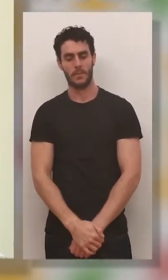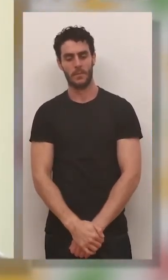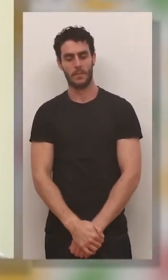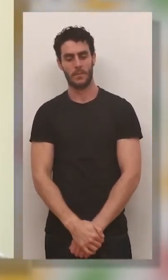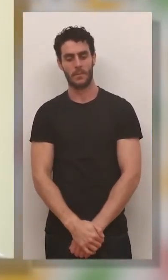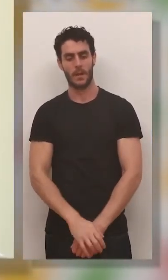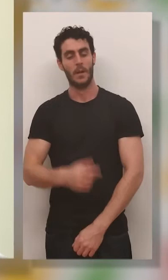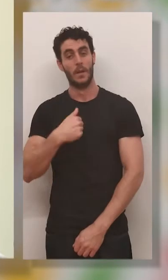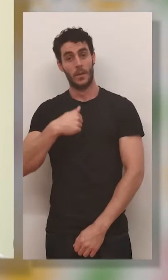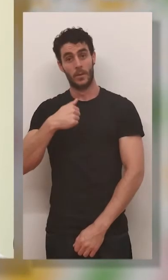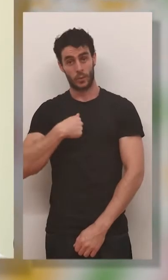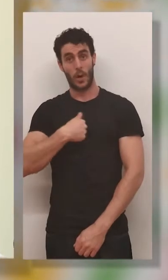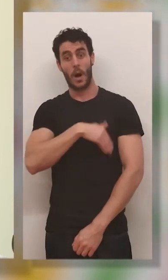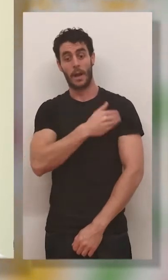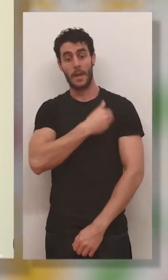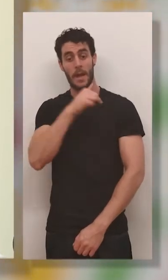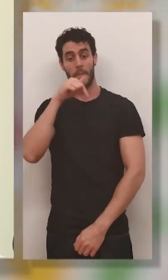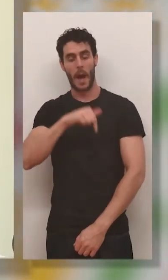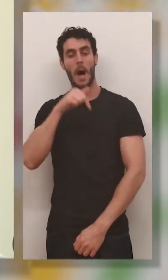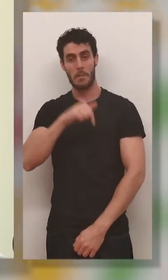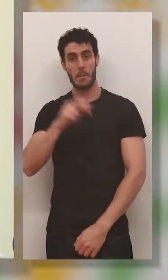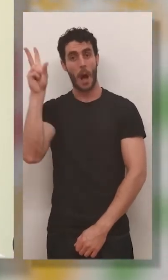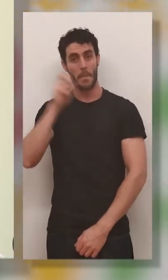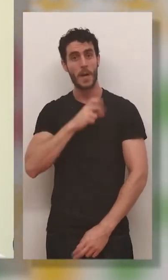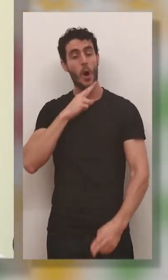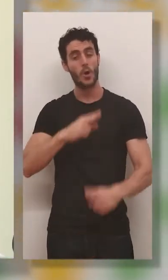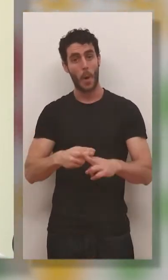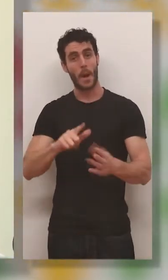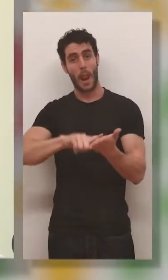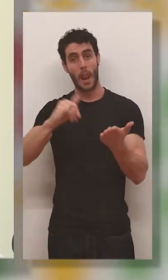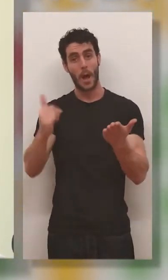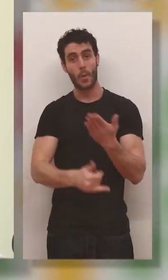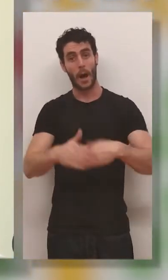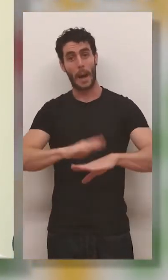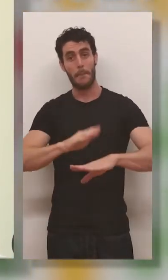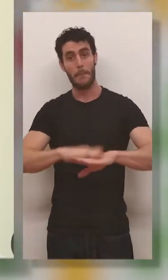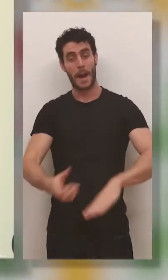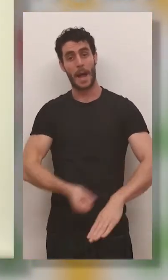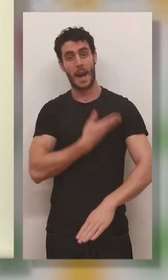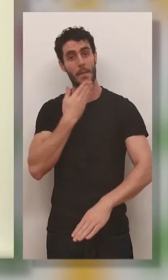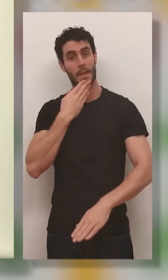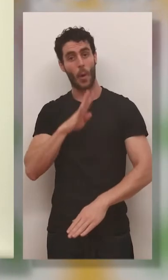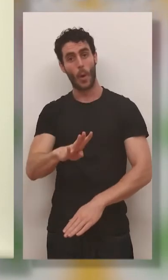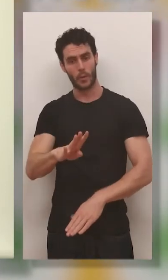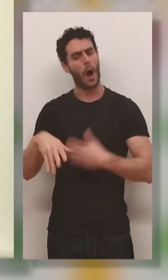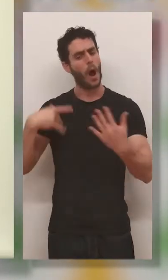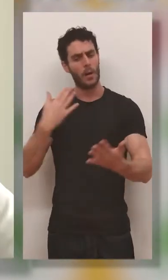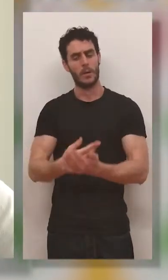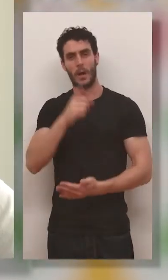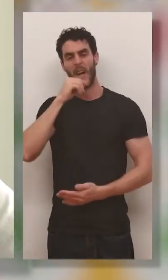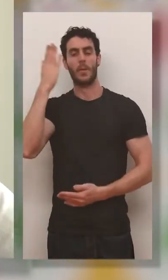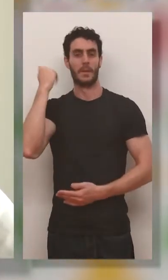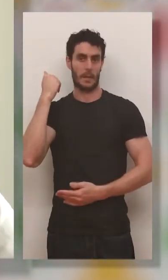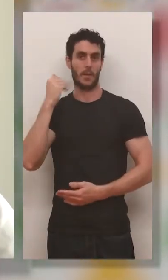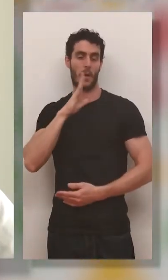Vengo a esta academia que se llama Lenguaje para el Alma desde los 4 años. Desde el año pasado.